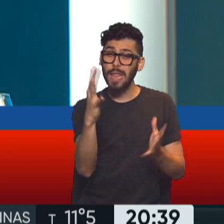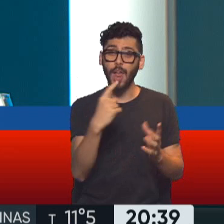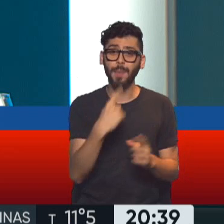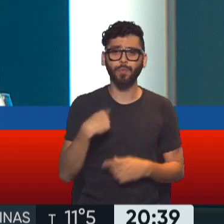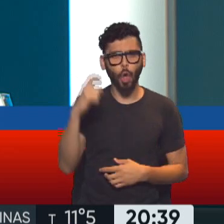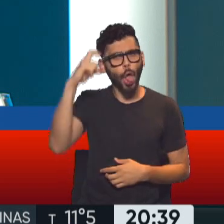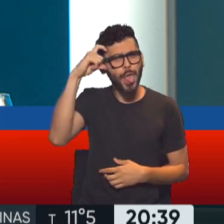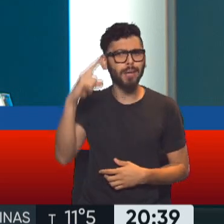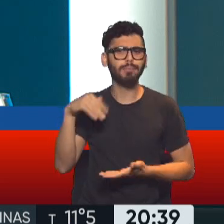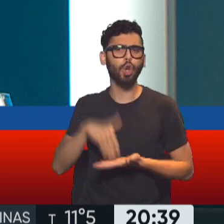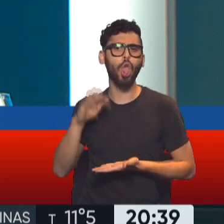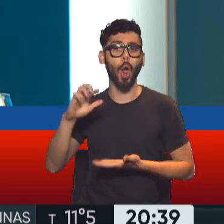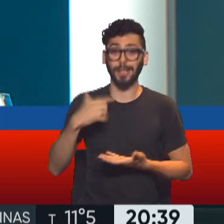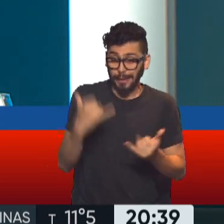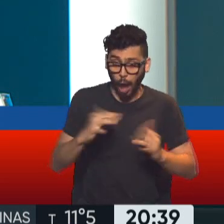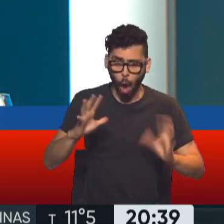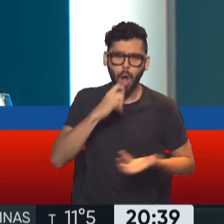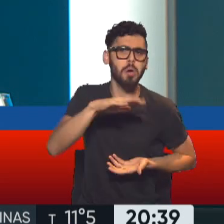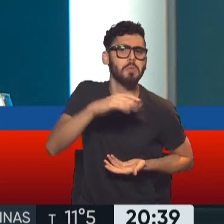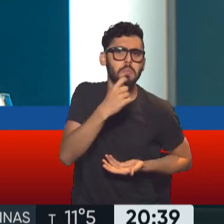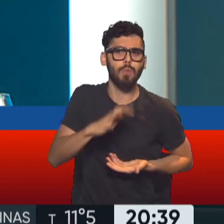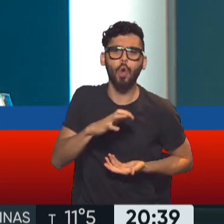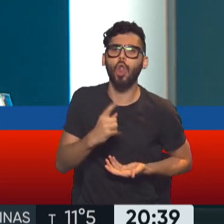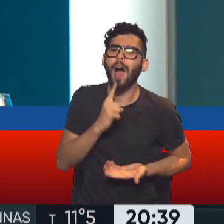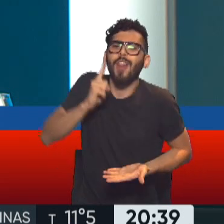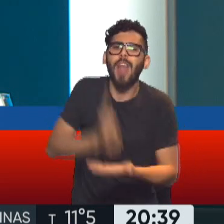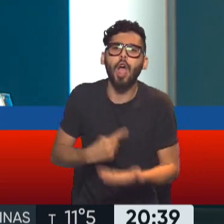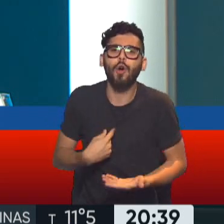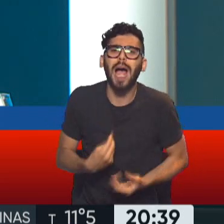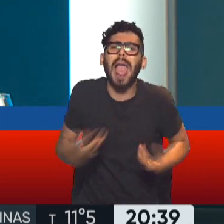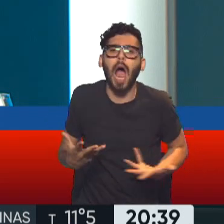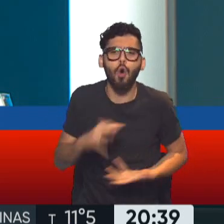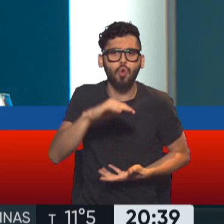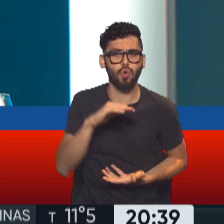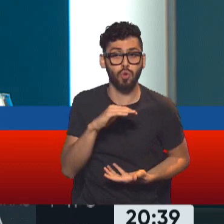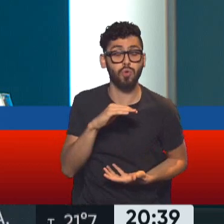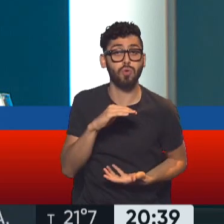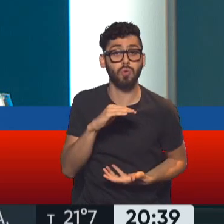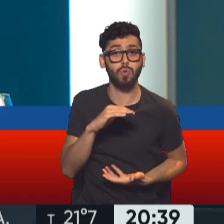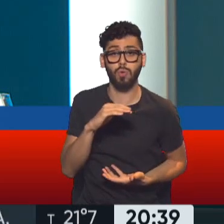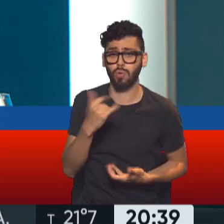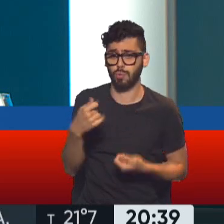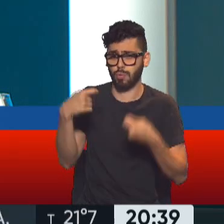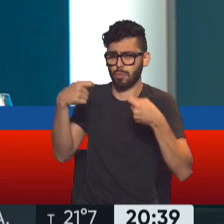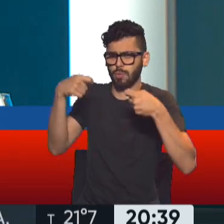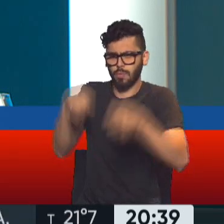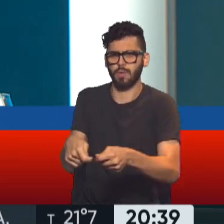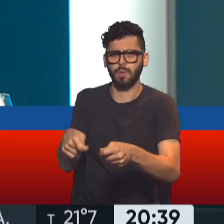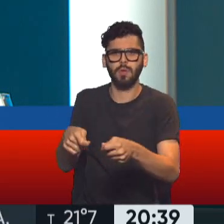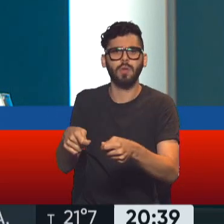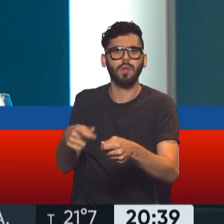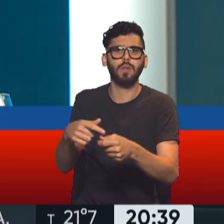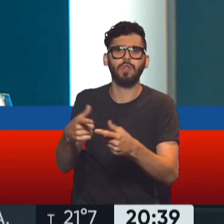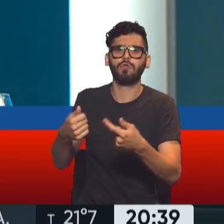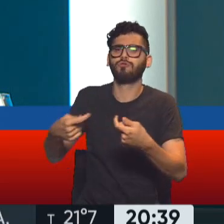10 millones de dólares, tengo que tomar una decisión. ¿Qué hago? Hago esa inversión en una serie de